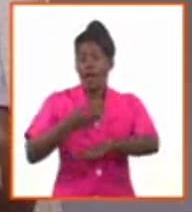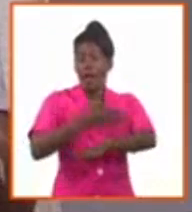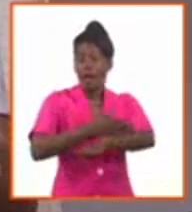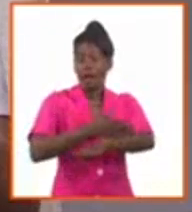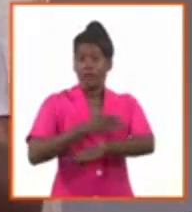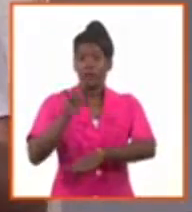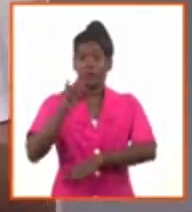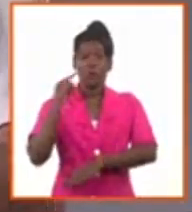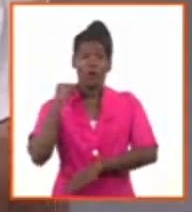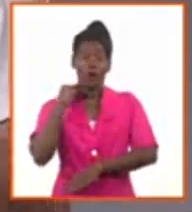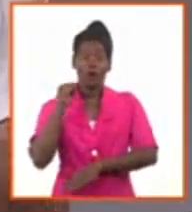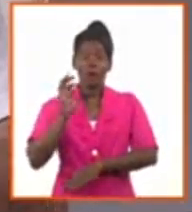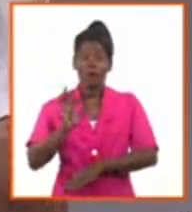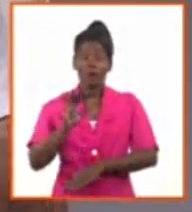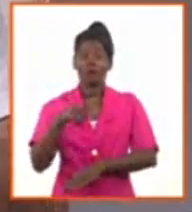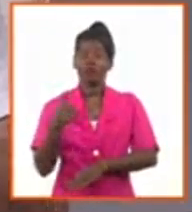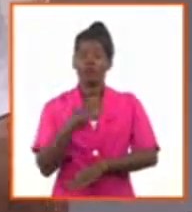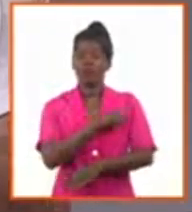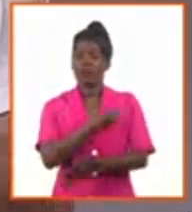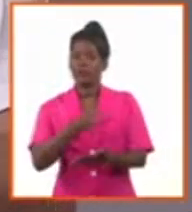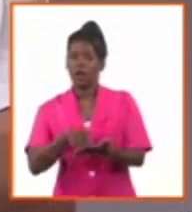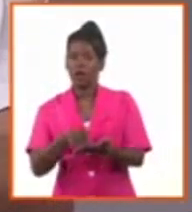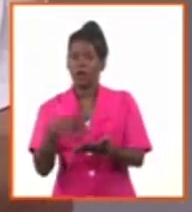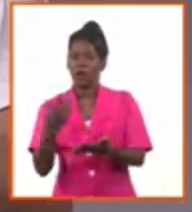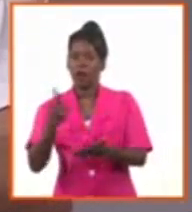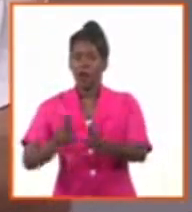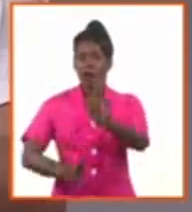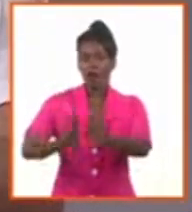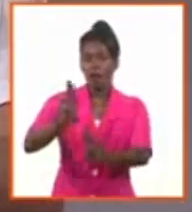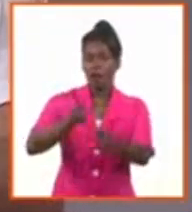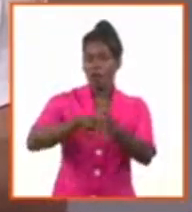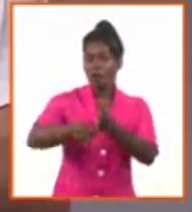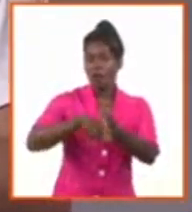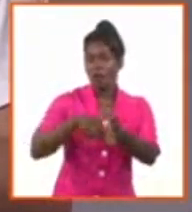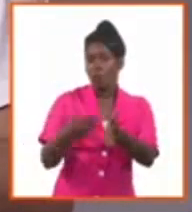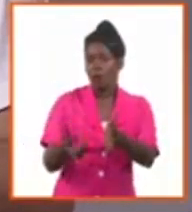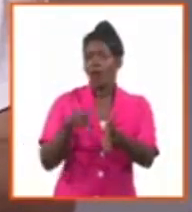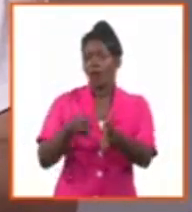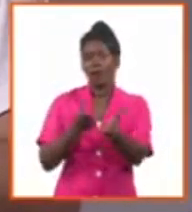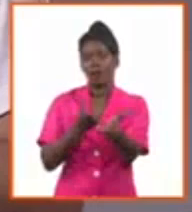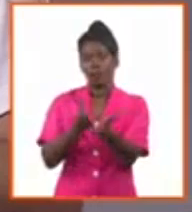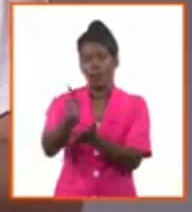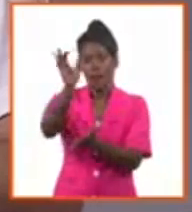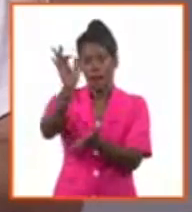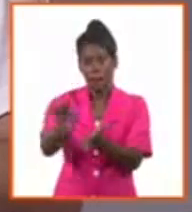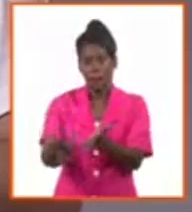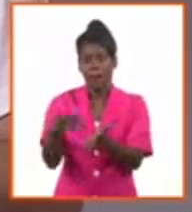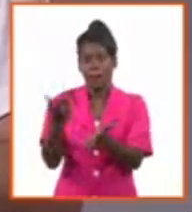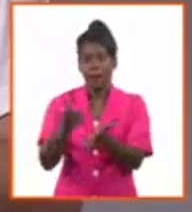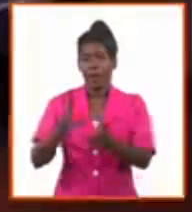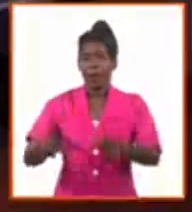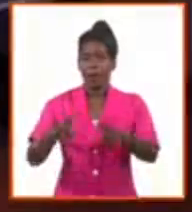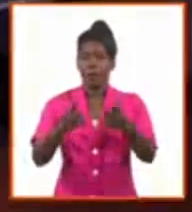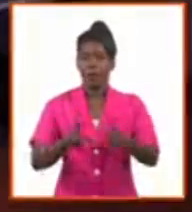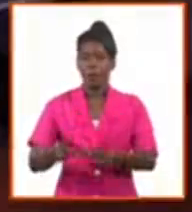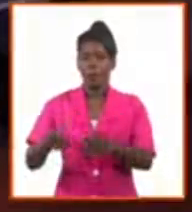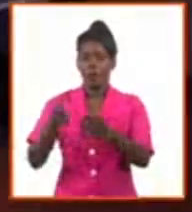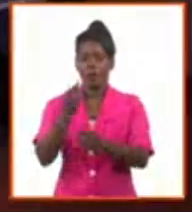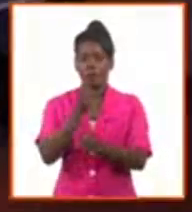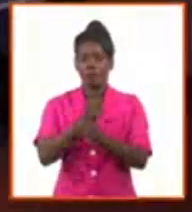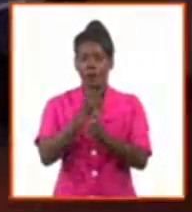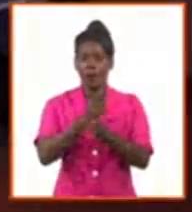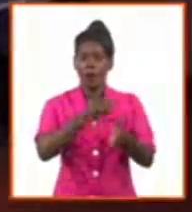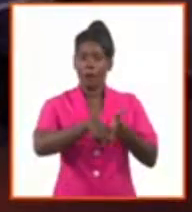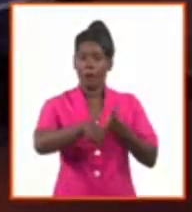el seguimiento también al cumplimiento de sus acuerdos. Tiene que ser el punto de partida para trazar la estrategia de